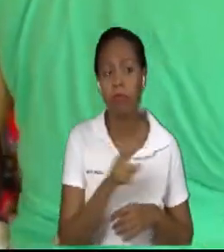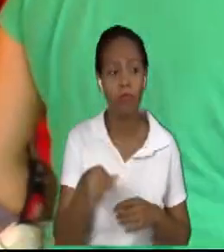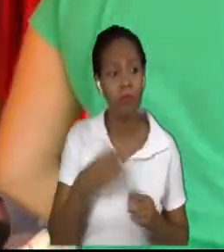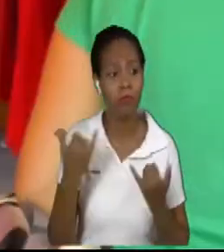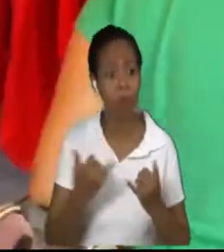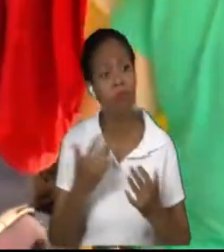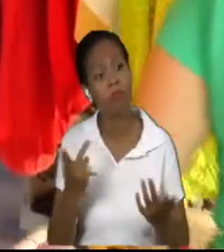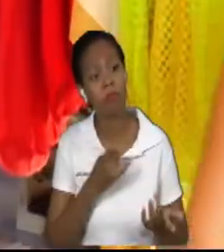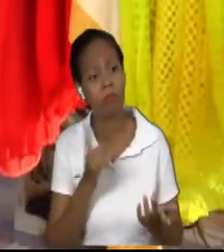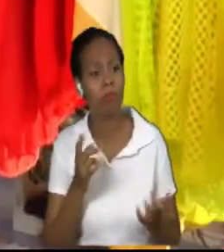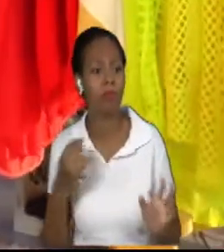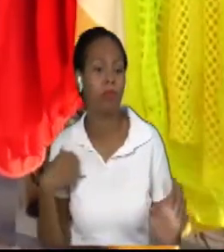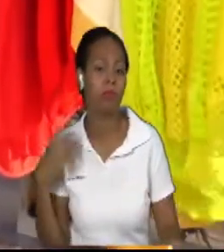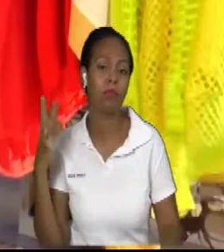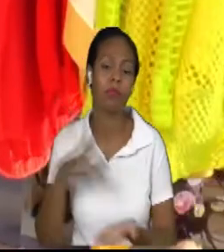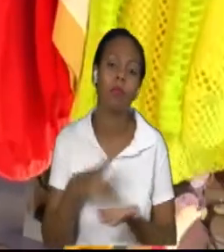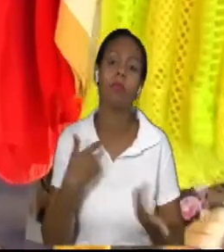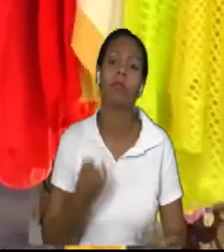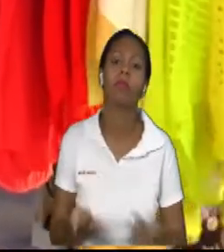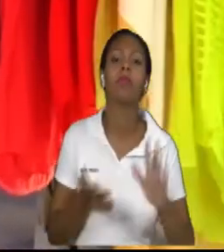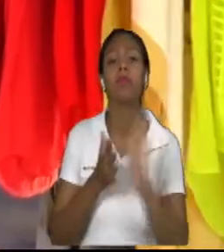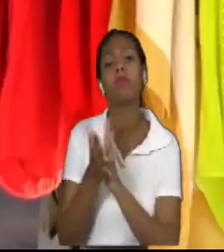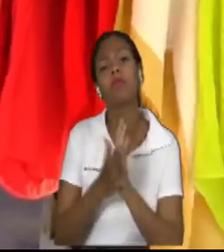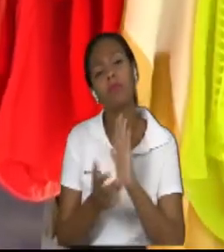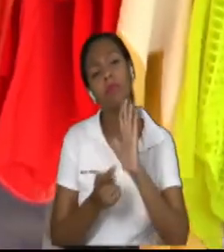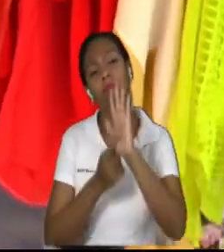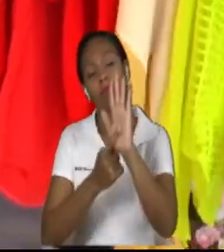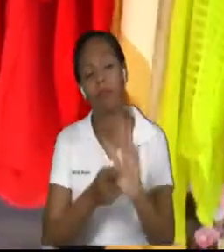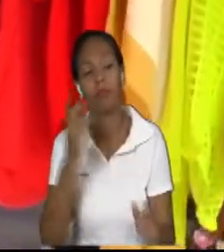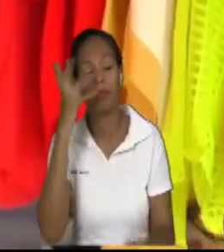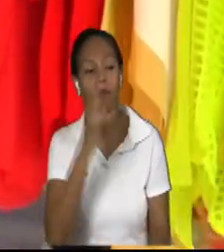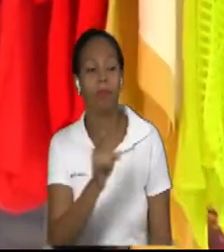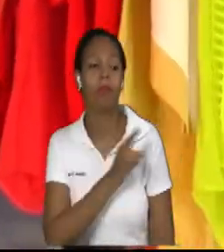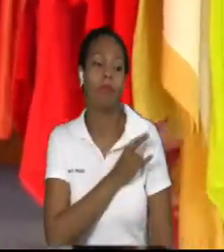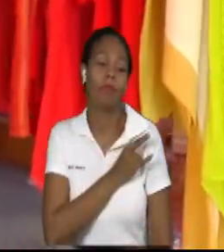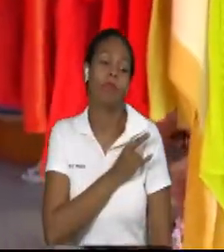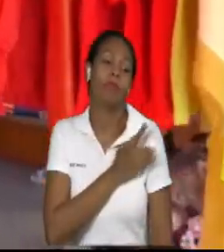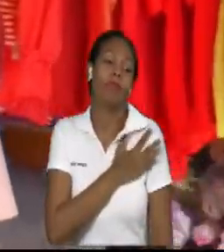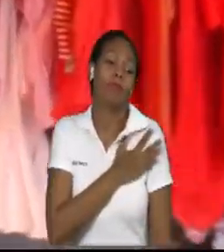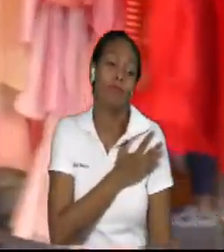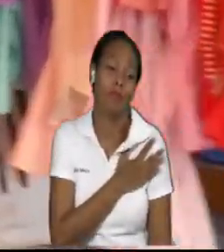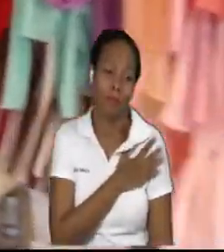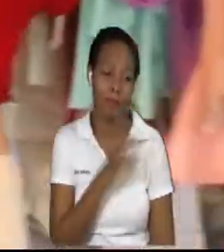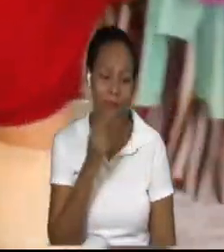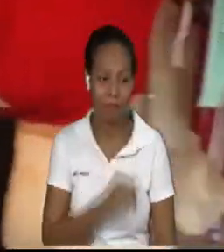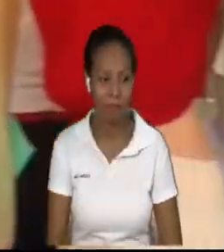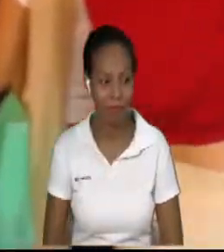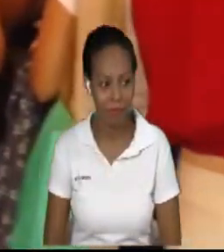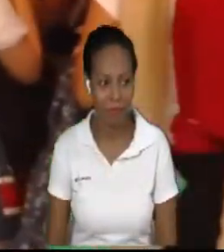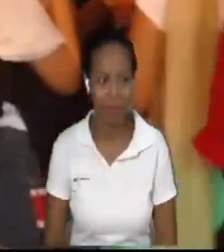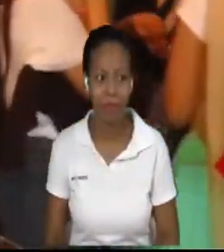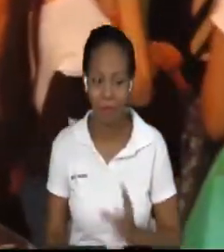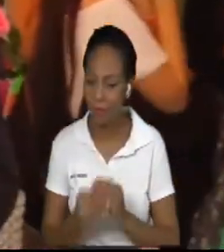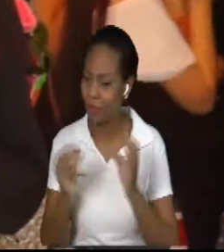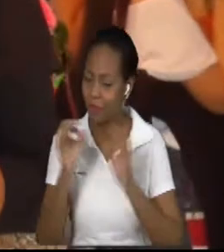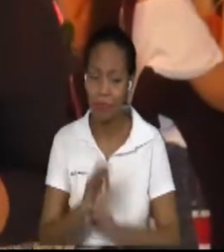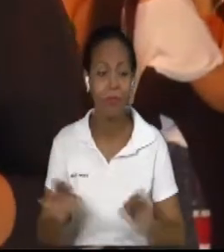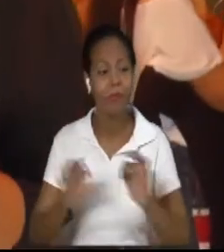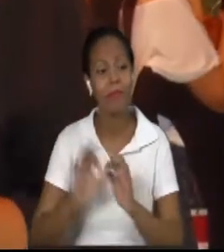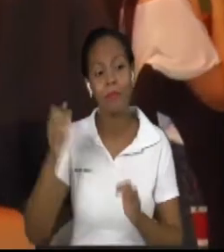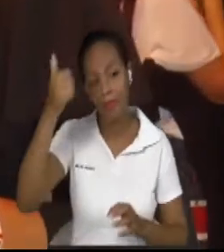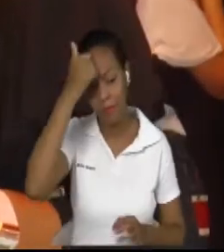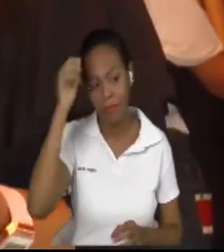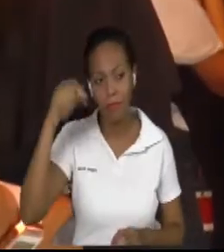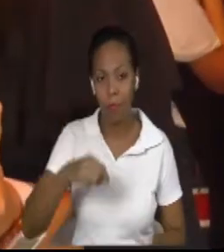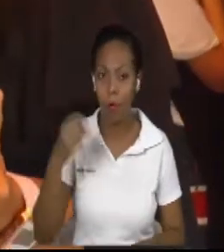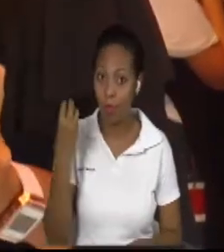este le llevan a uno un mensaje tan bonito y sobre todo que llega tanto. Aparte de eso, Jennifer, supremamente importante, hoy 13